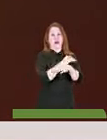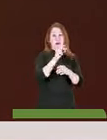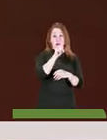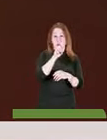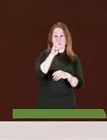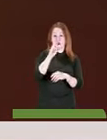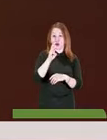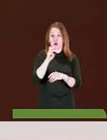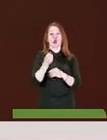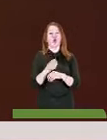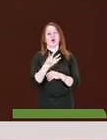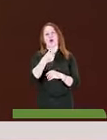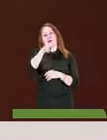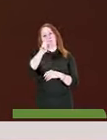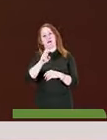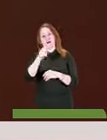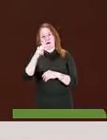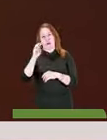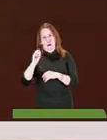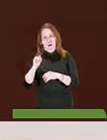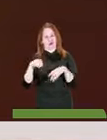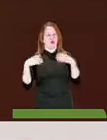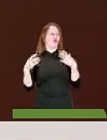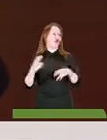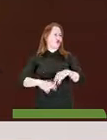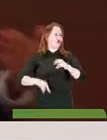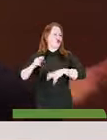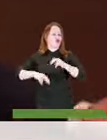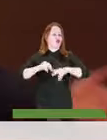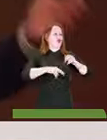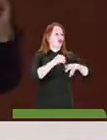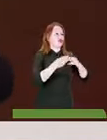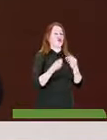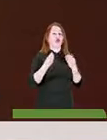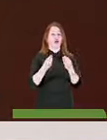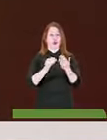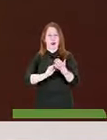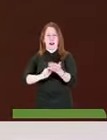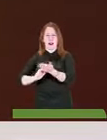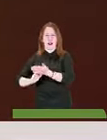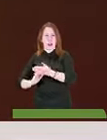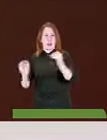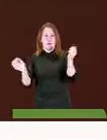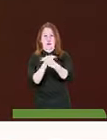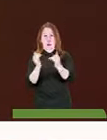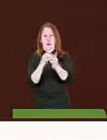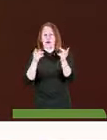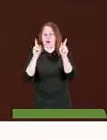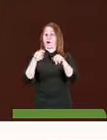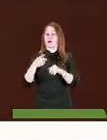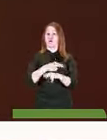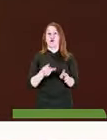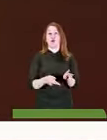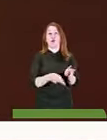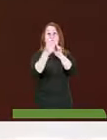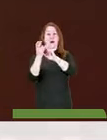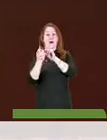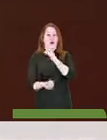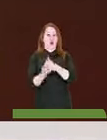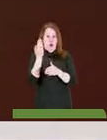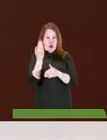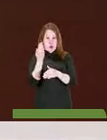presentación inicial. Va a tener muchas obras que no son simplemente reconstruir totalmente la vía, sino que también estamos haciendo puentes nuevos, puentes